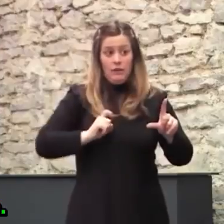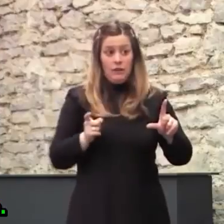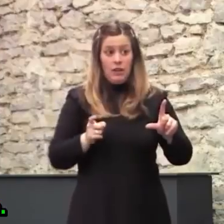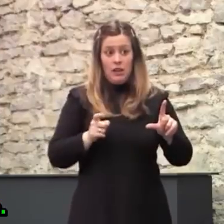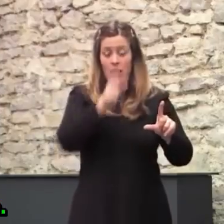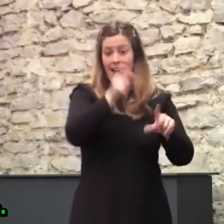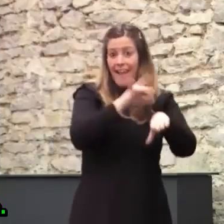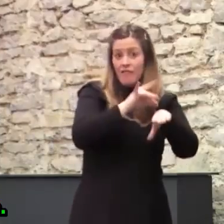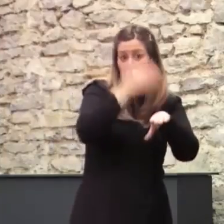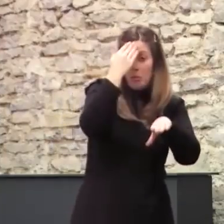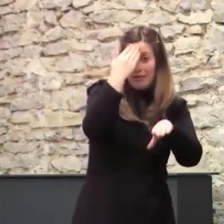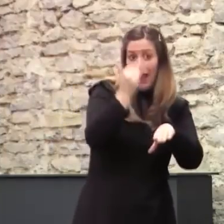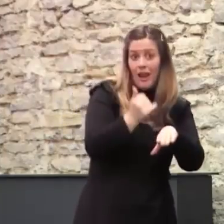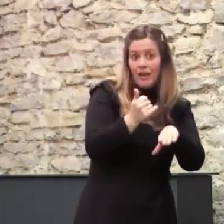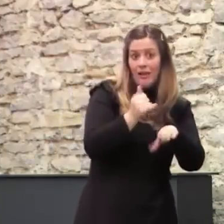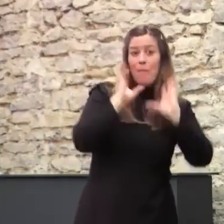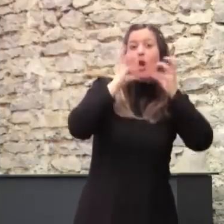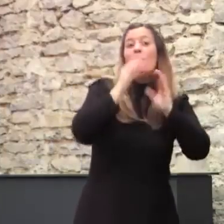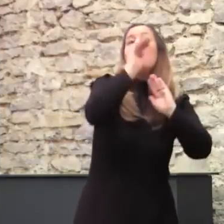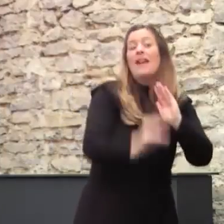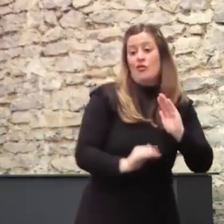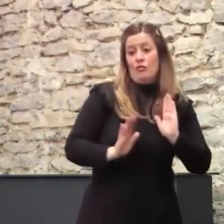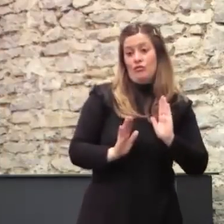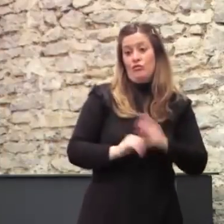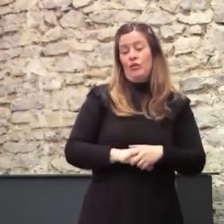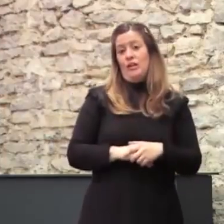menos ejercen la violencia.